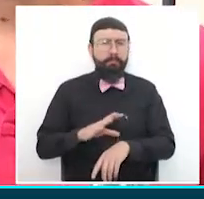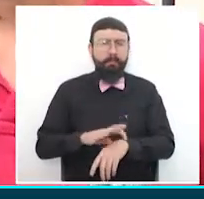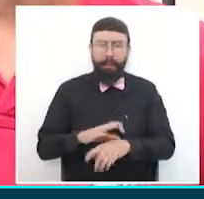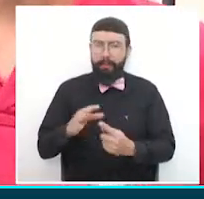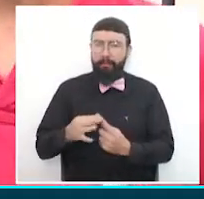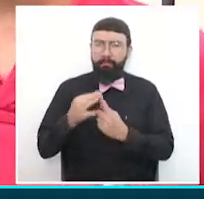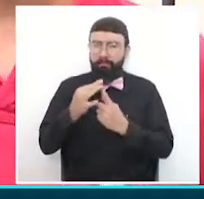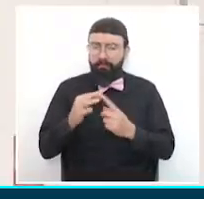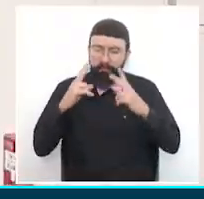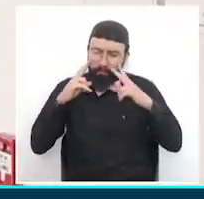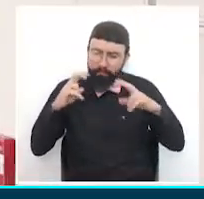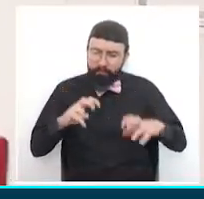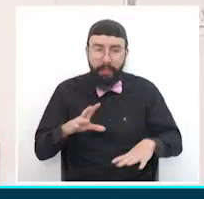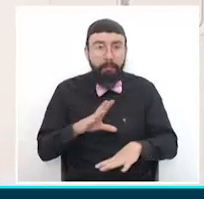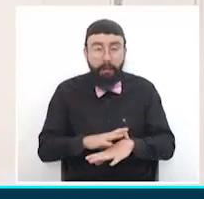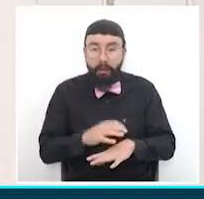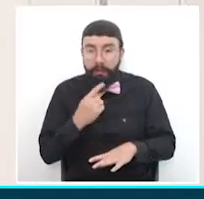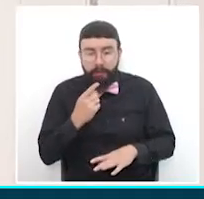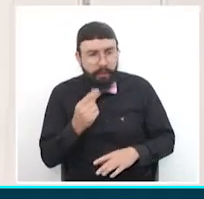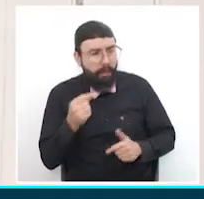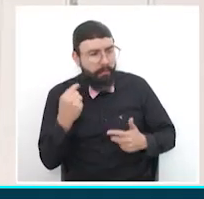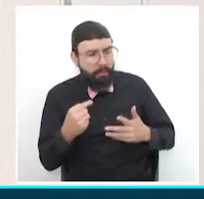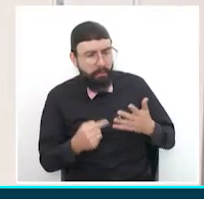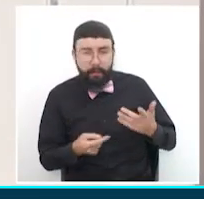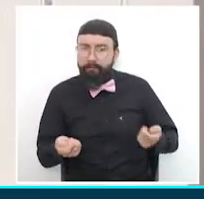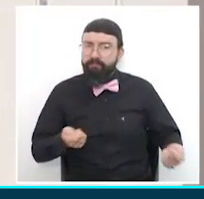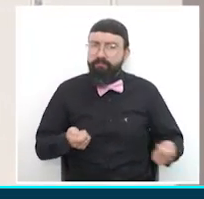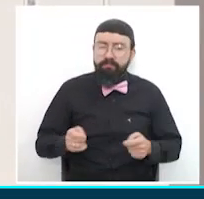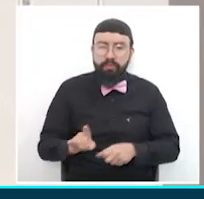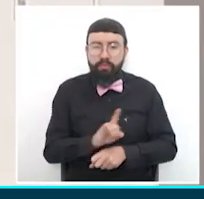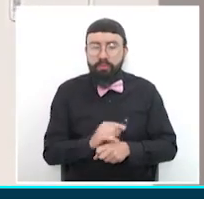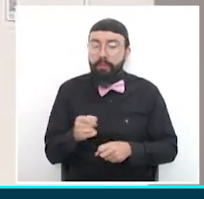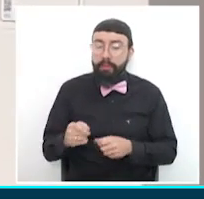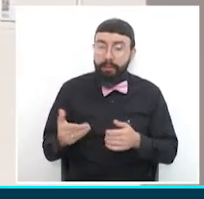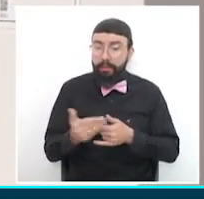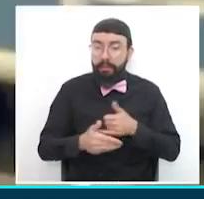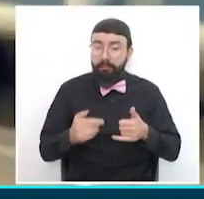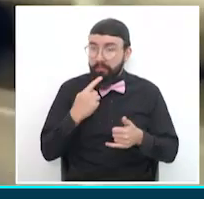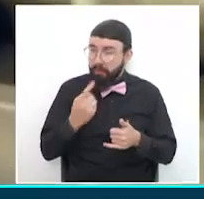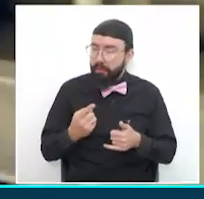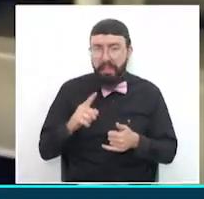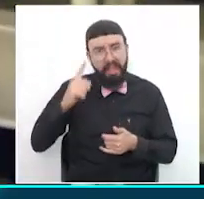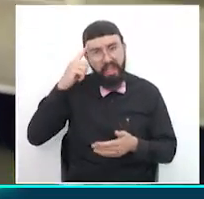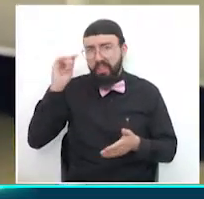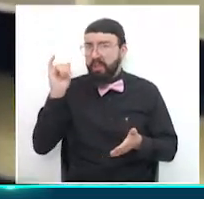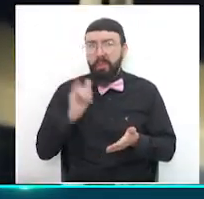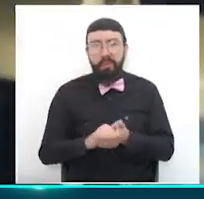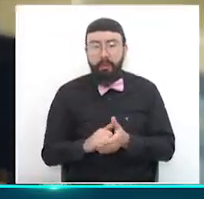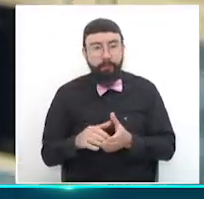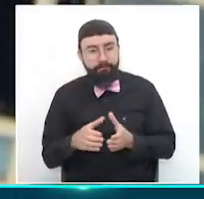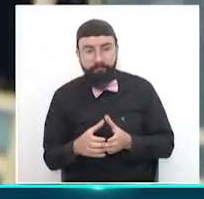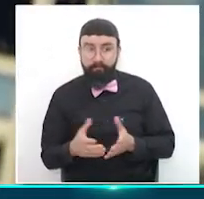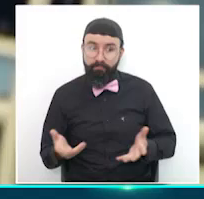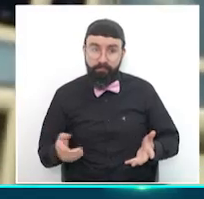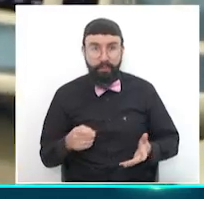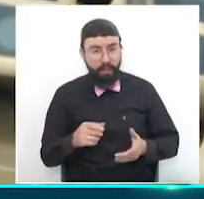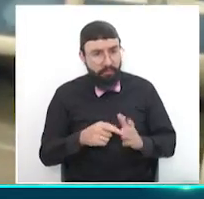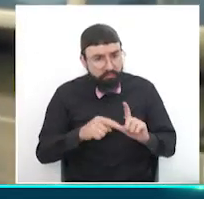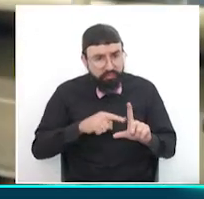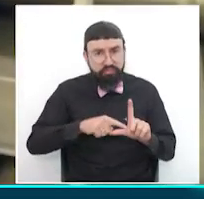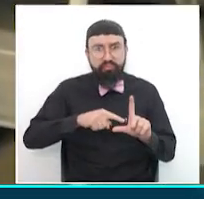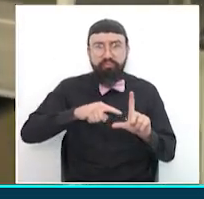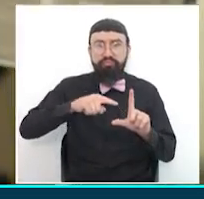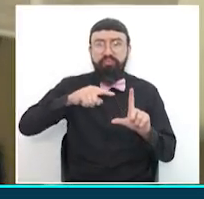a pesar de las medidas que se han tomado en el departamento, no cree que la región esté preparada para atender el crecimiento